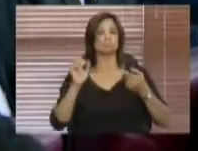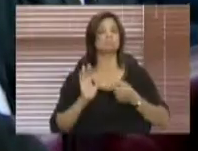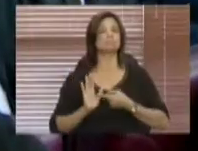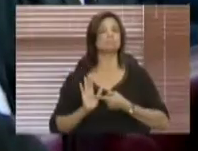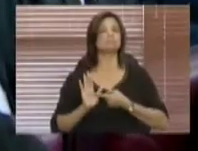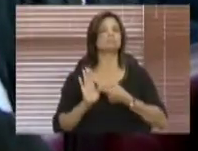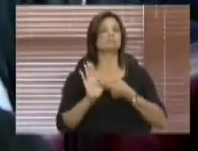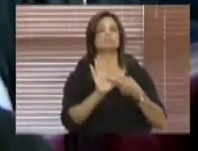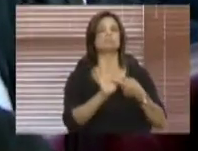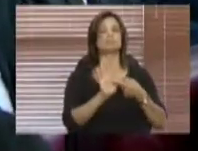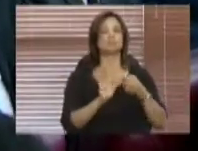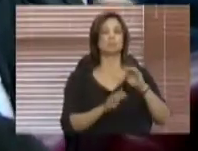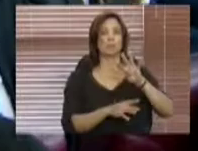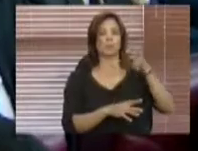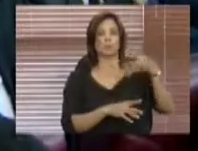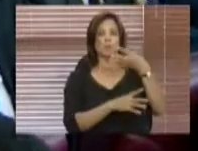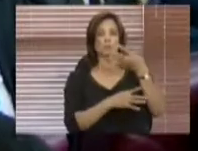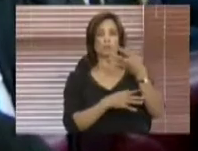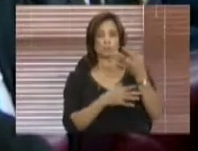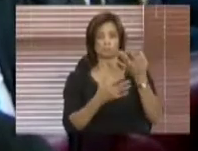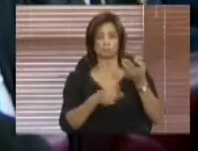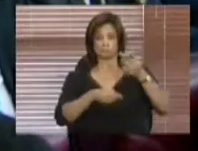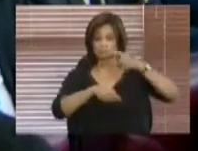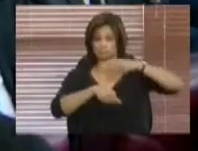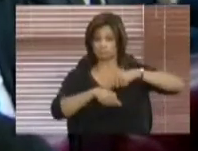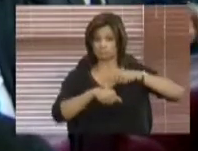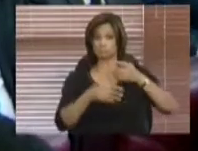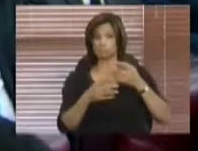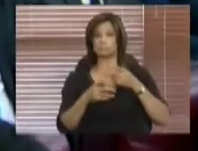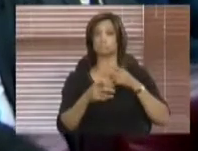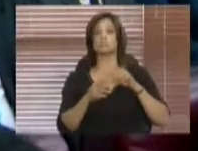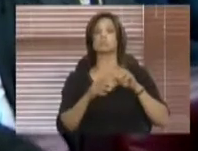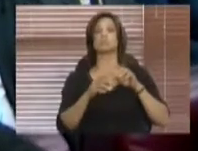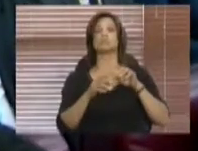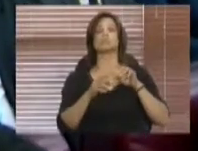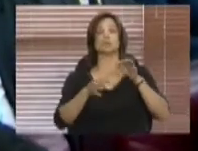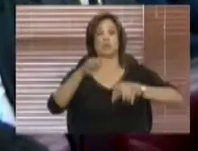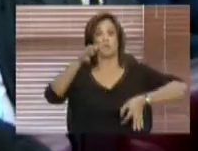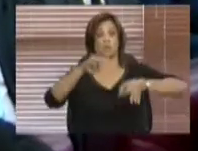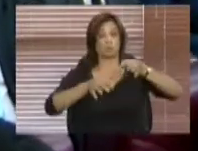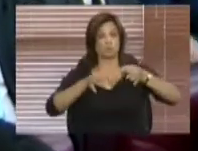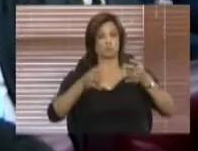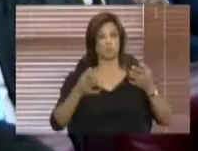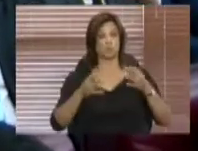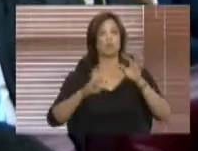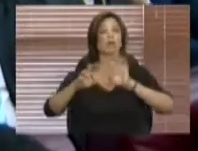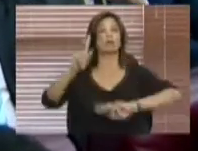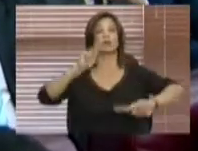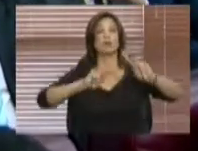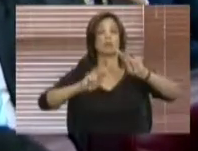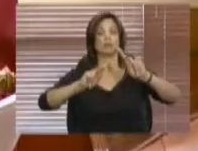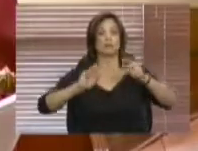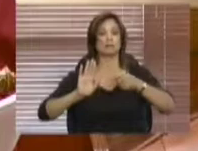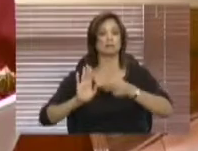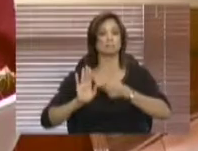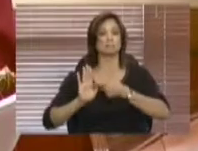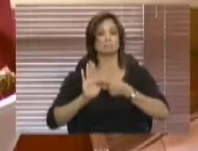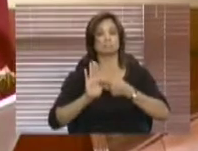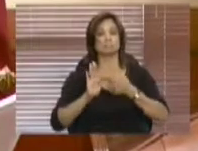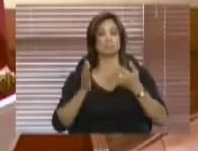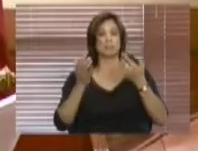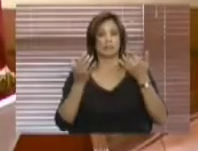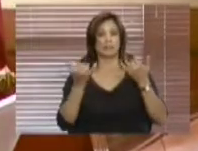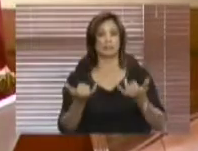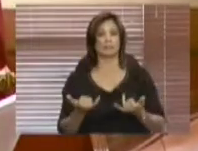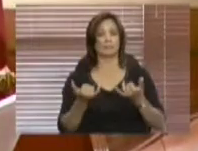comparecemos por cuarta vez ante nuestra comunidad jurídica y el pueblo dominicano en